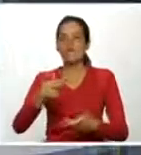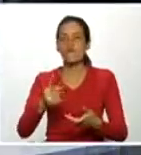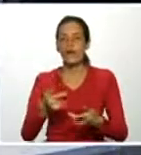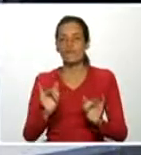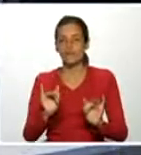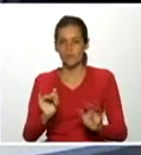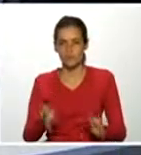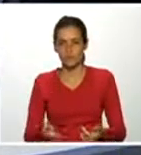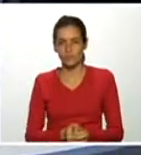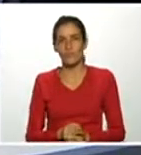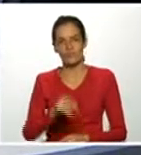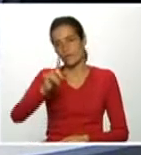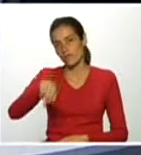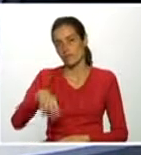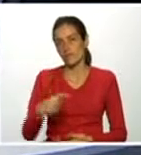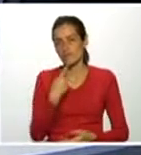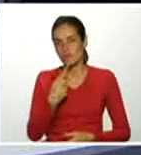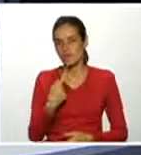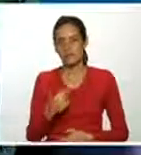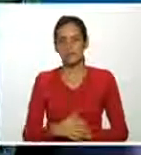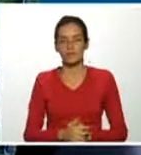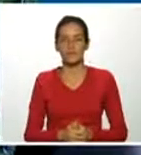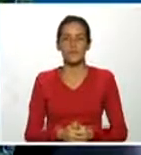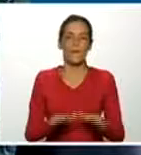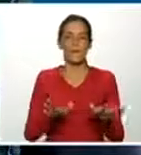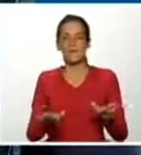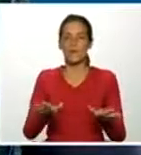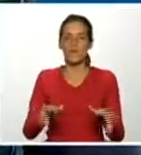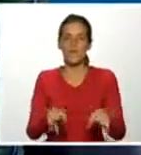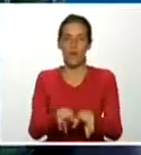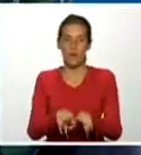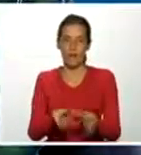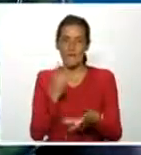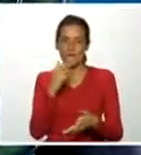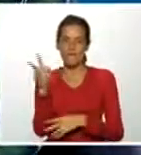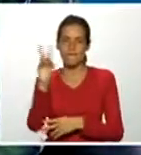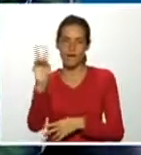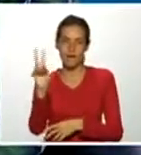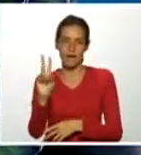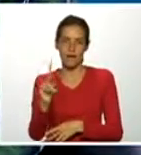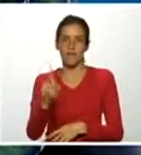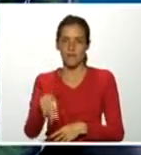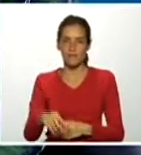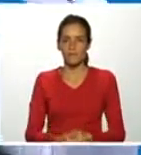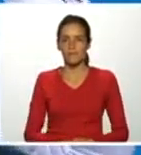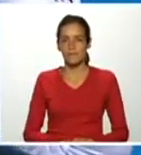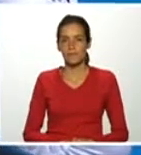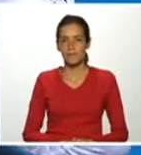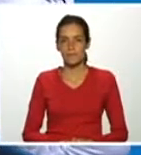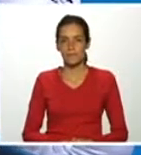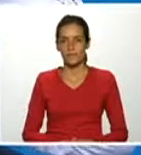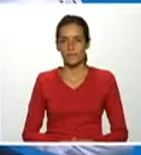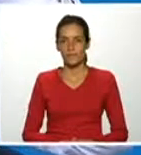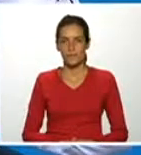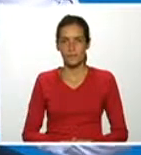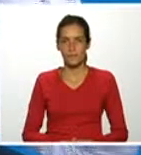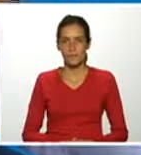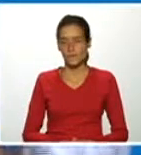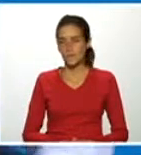materia de hardware, también hay colectivos, como el colectivo Pingüino, Pingüino Venezuela, que digamos